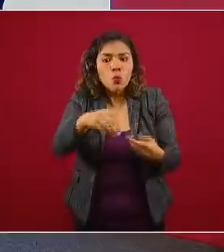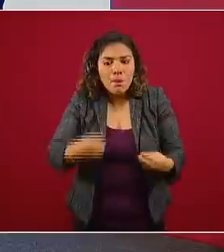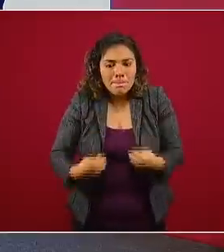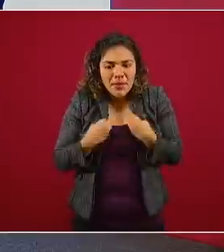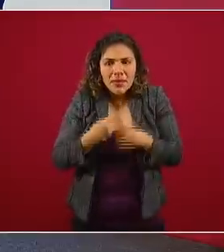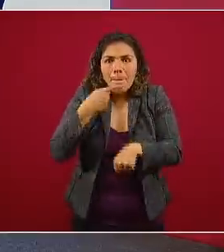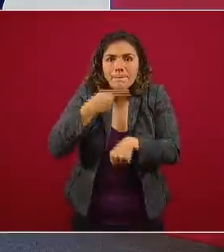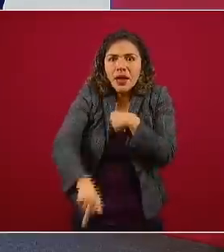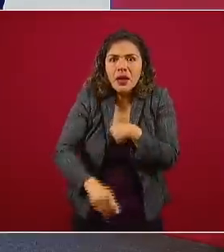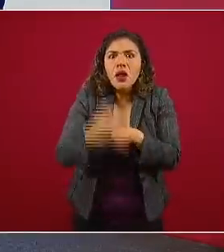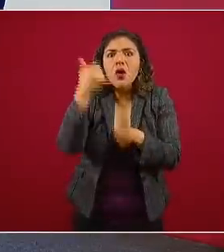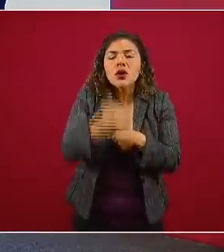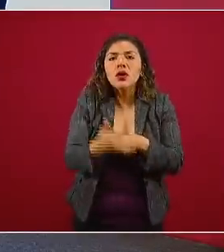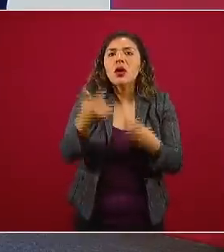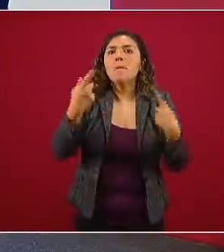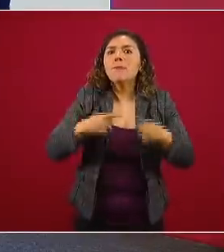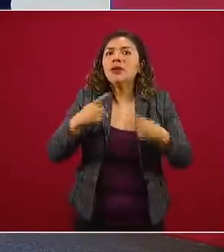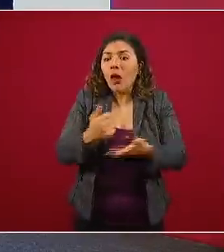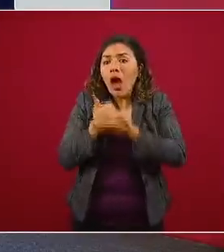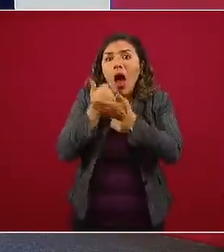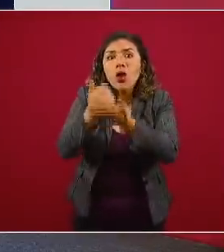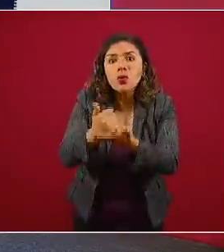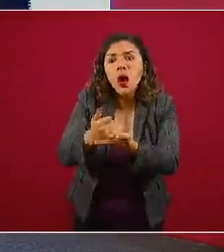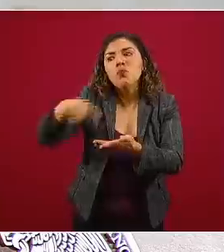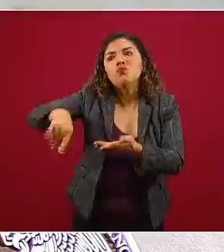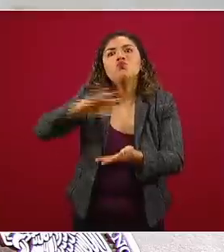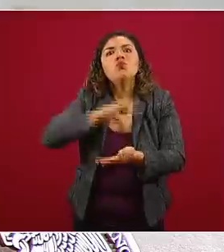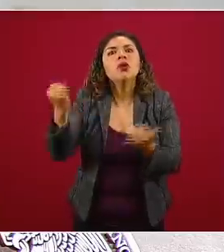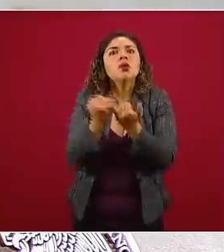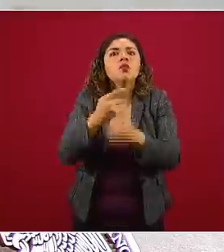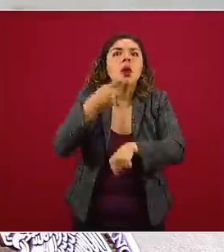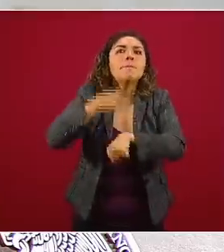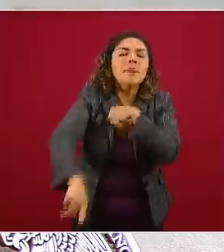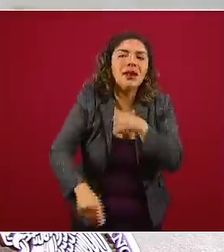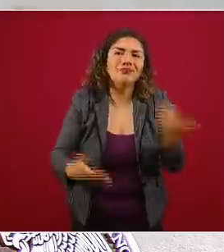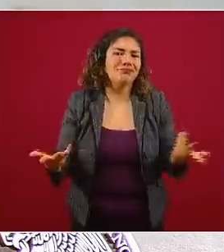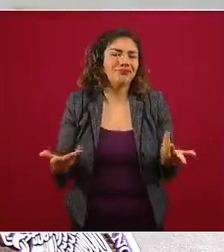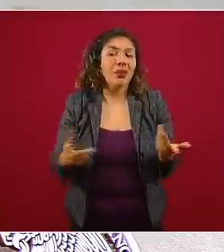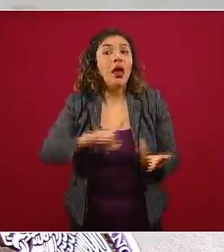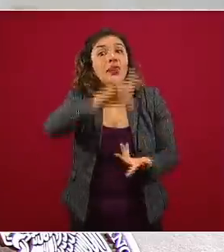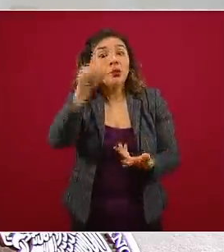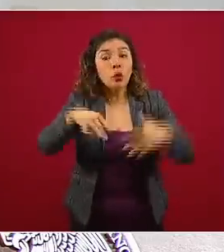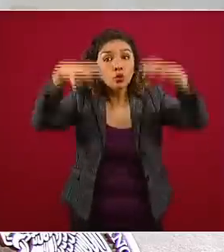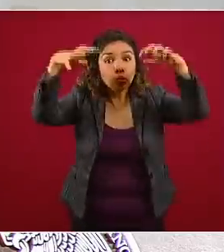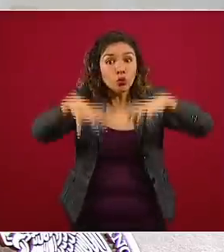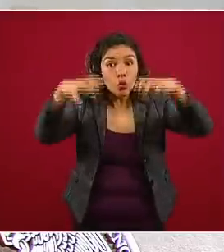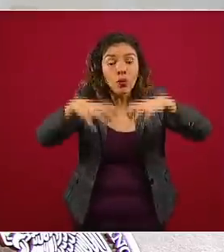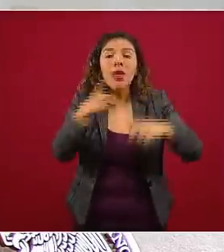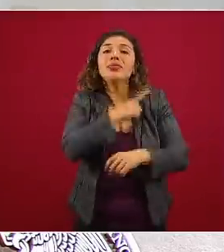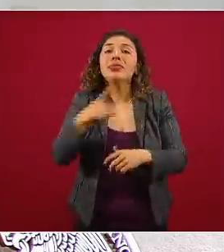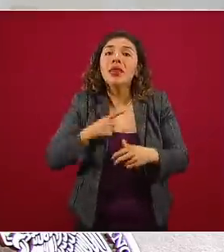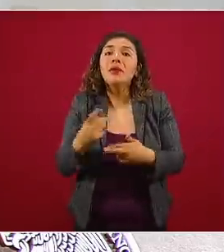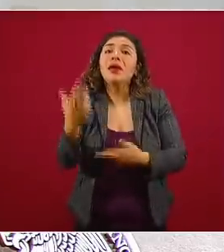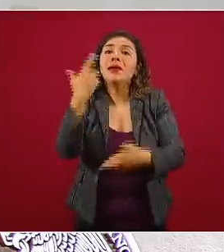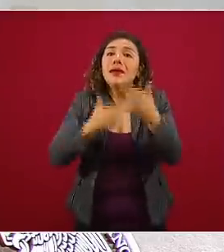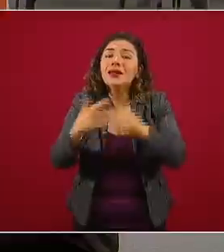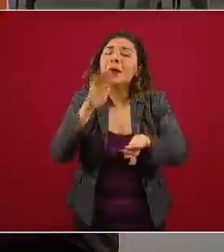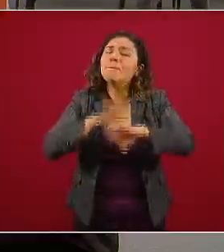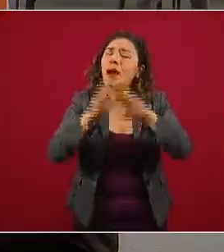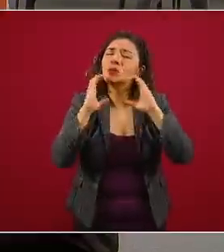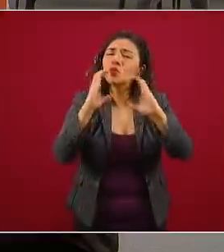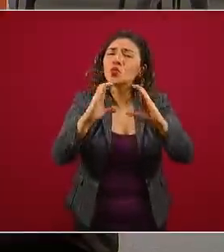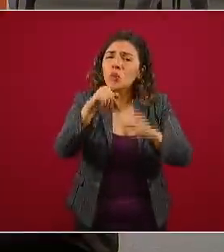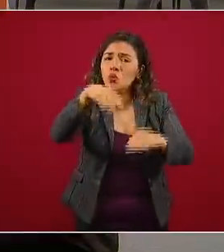arriesgar también la vida de los socorristas que tendrían que ir en nuestro auxilio y después de la lluvia regresar con mucho cuidado a